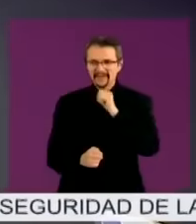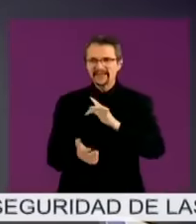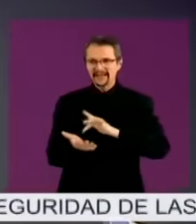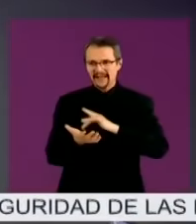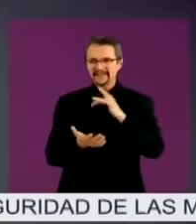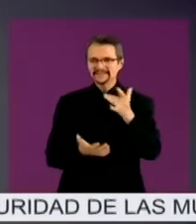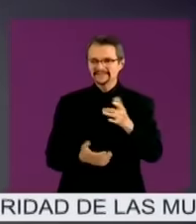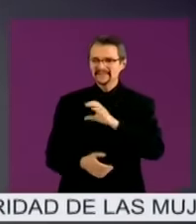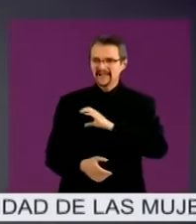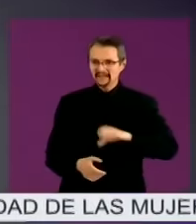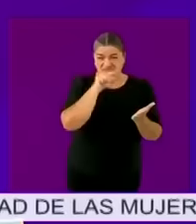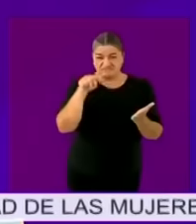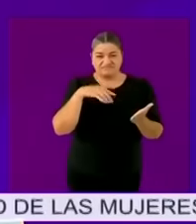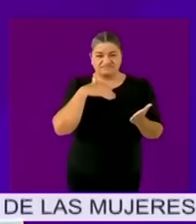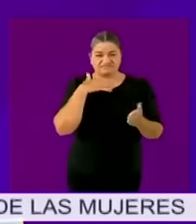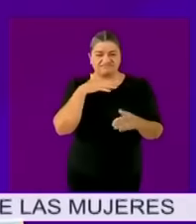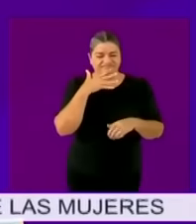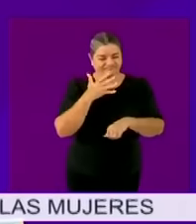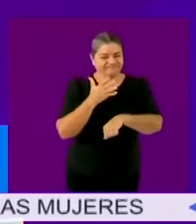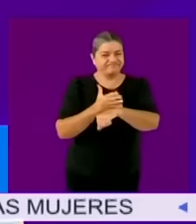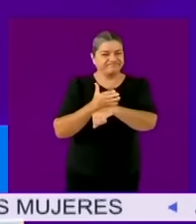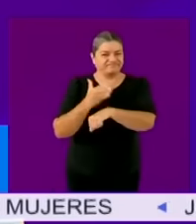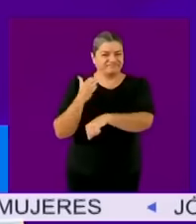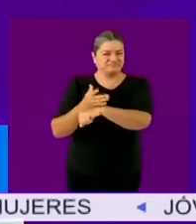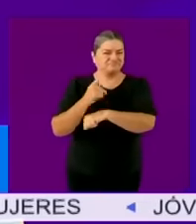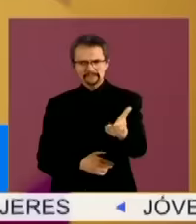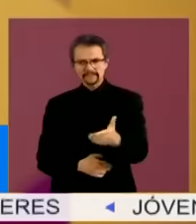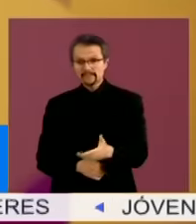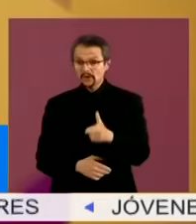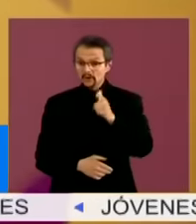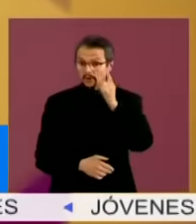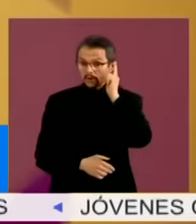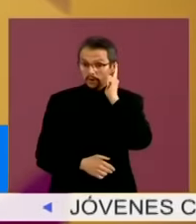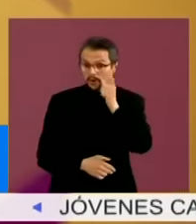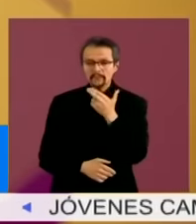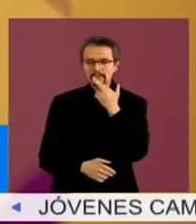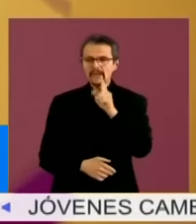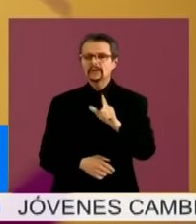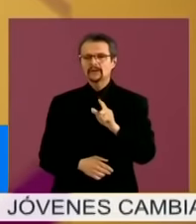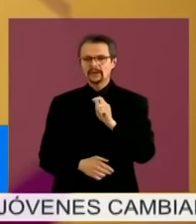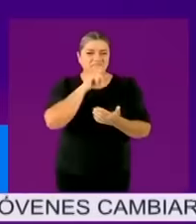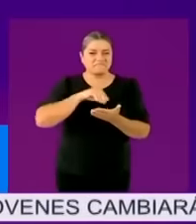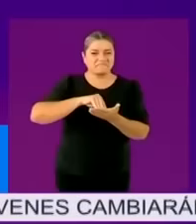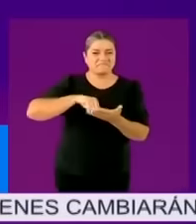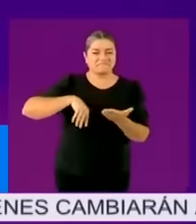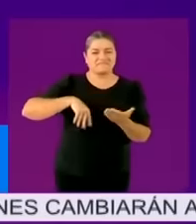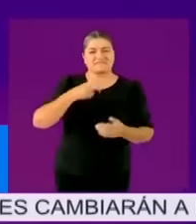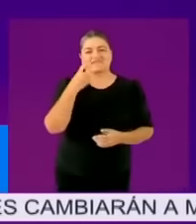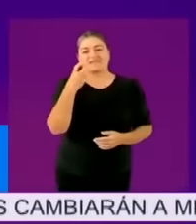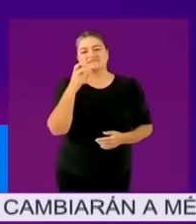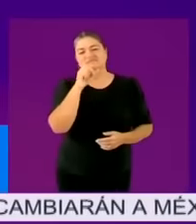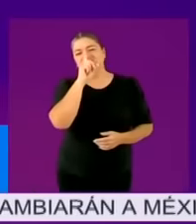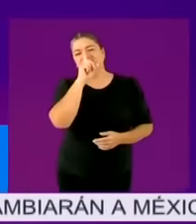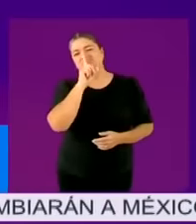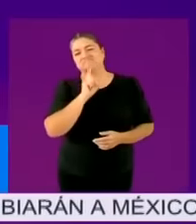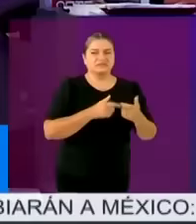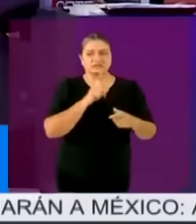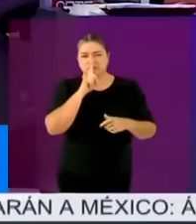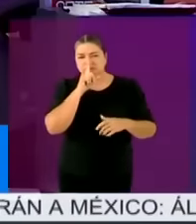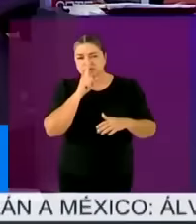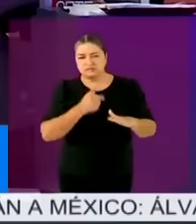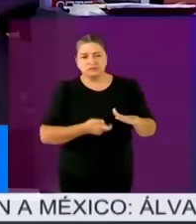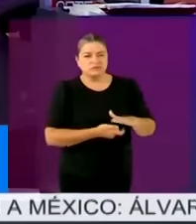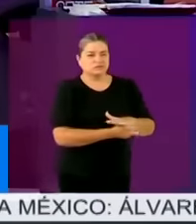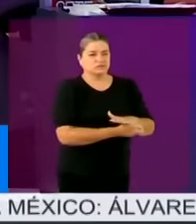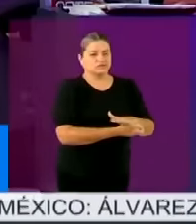El INE aprobó que las candidatas y el candidato presidencial inicien el segundo debate exponiendo sus propuestas antes de pasar a las preguntas. Los temas